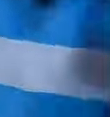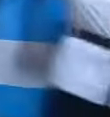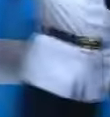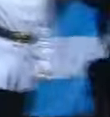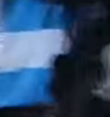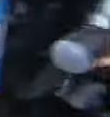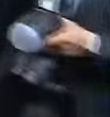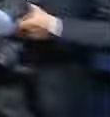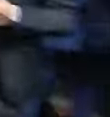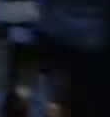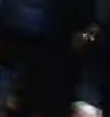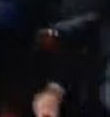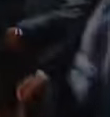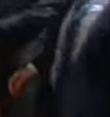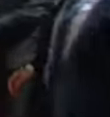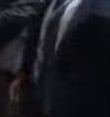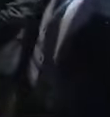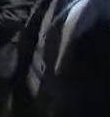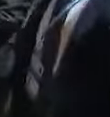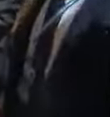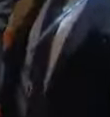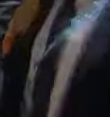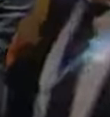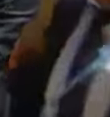doctor Roberto Fernández.